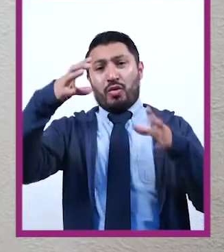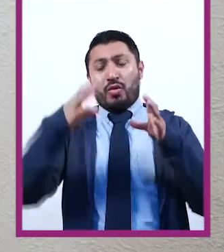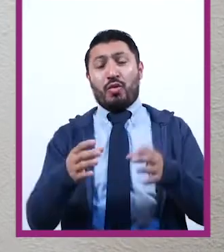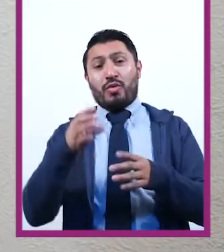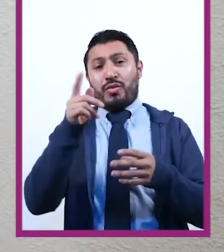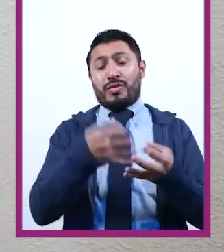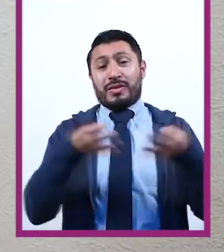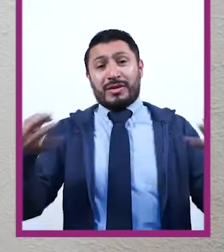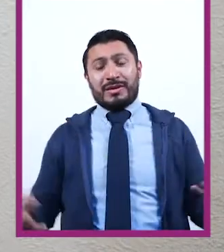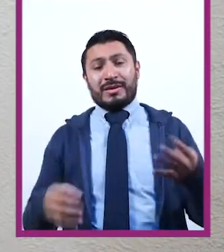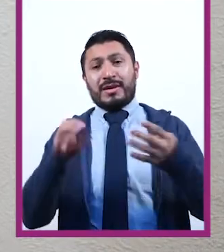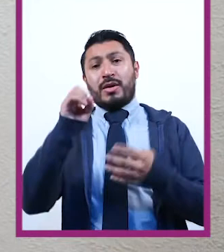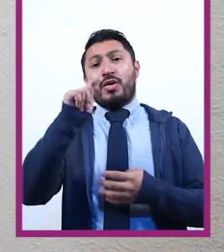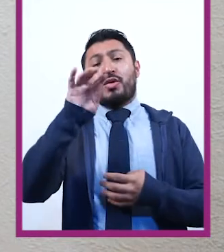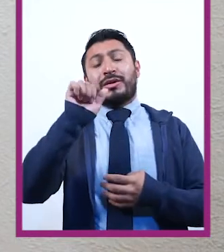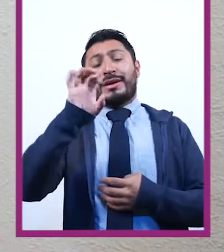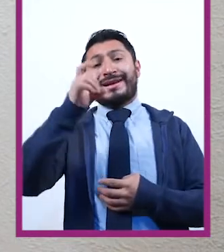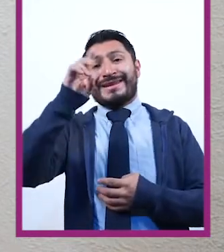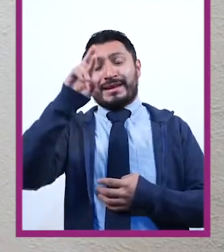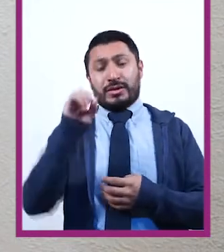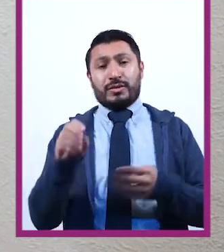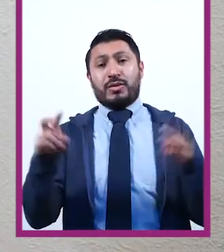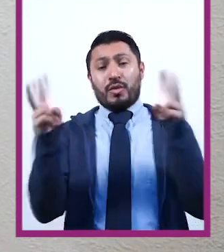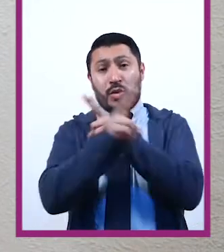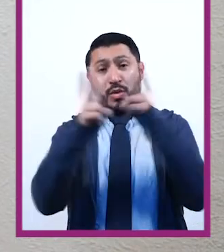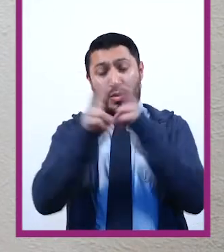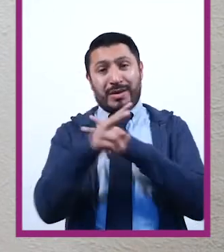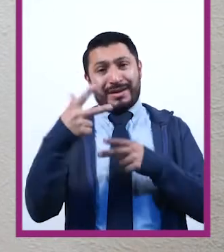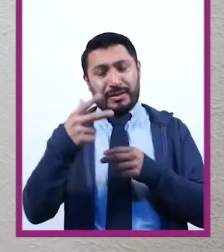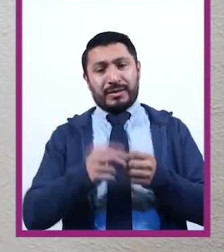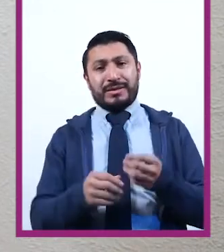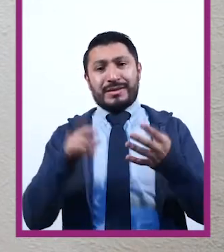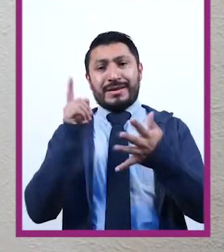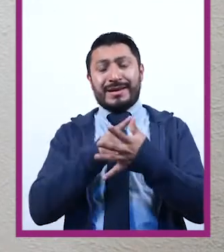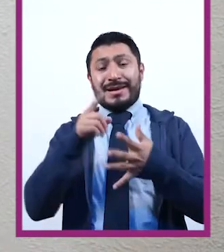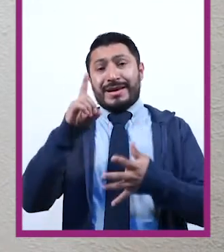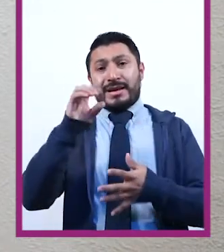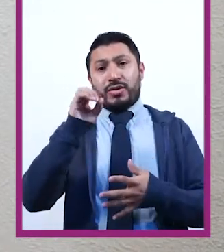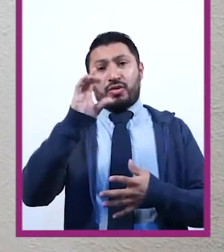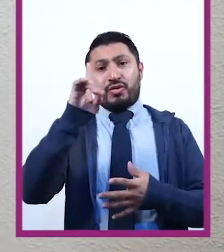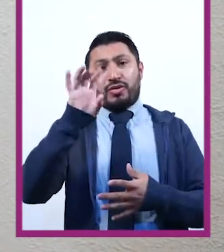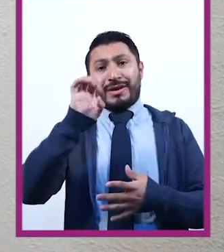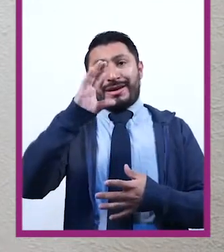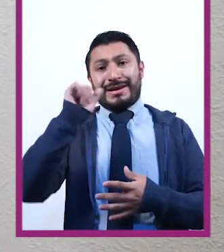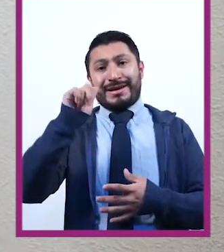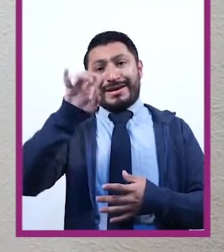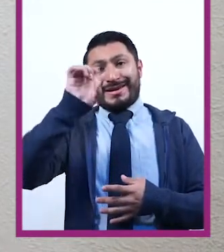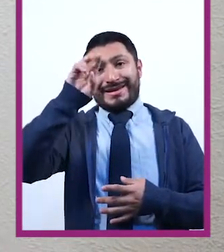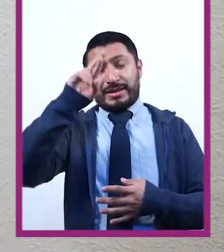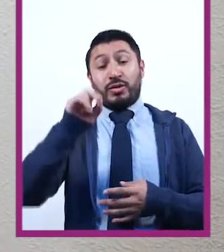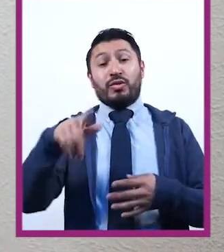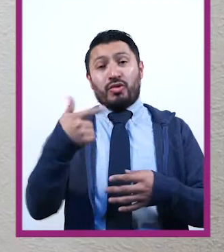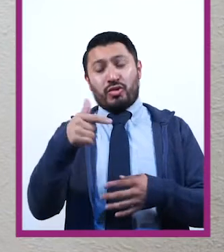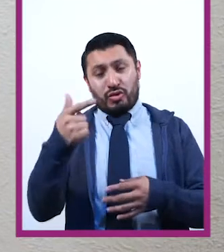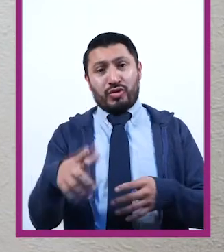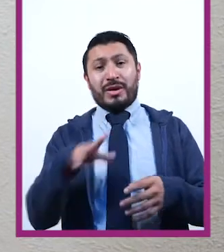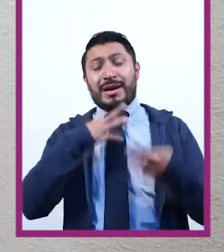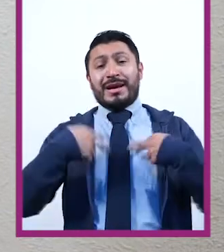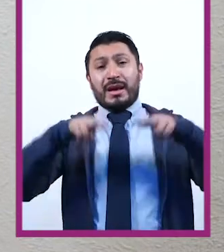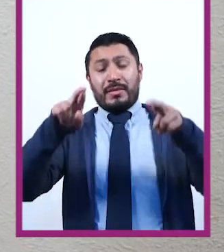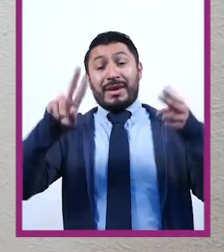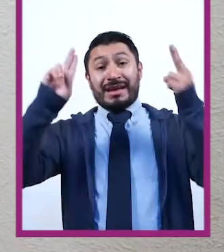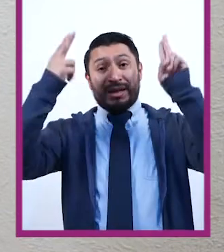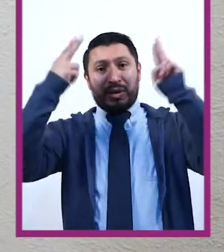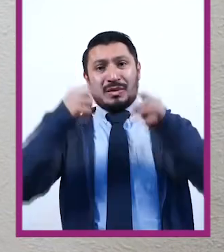representaba el agua. El cubo, la tierra. El octaedro, con sus 8 caras, al aire. Y finalmente el dodecaedro, que con sus